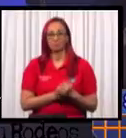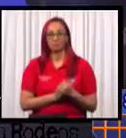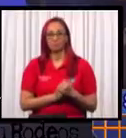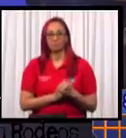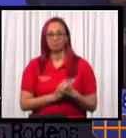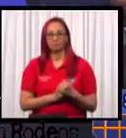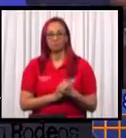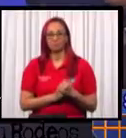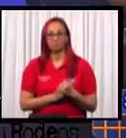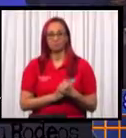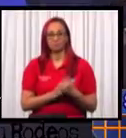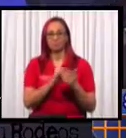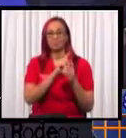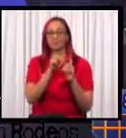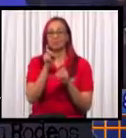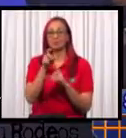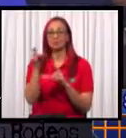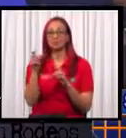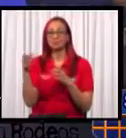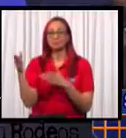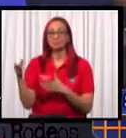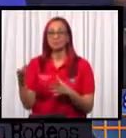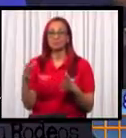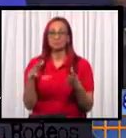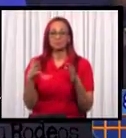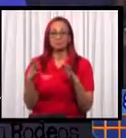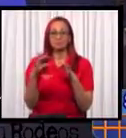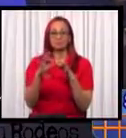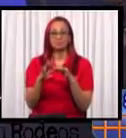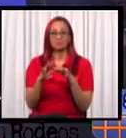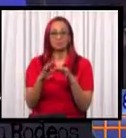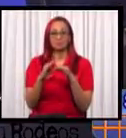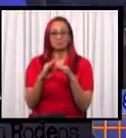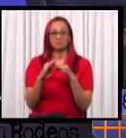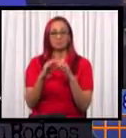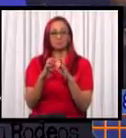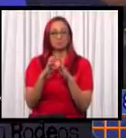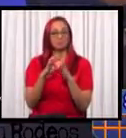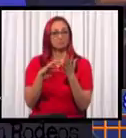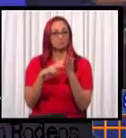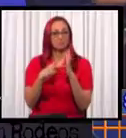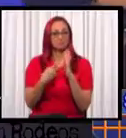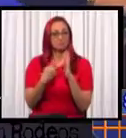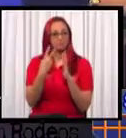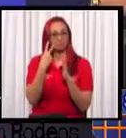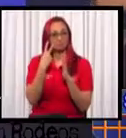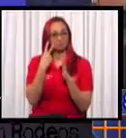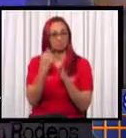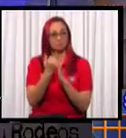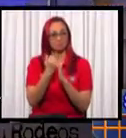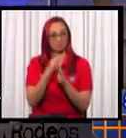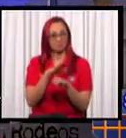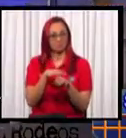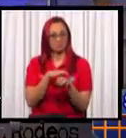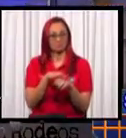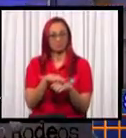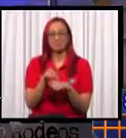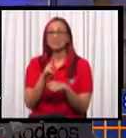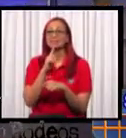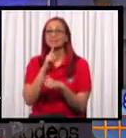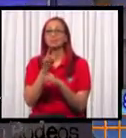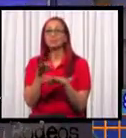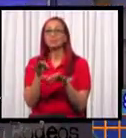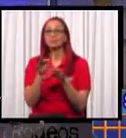pero necesitamos importar una X cantidad? A ver, don Maynor, ayúdenos, sí, por favor. Sí, es muy importante el tema.